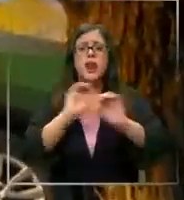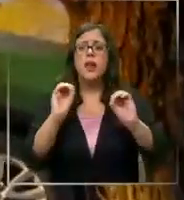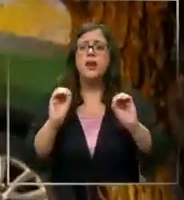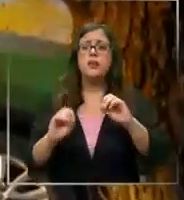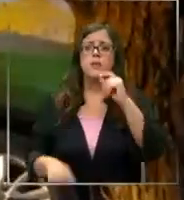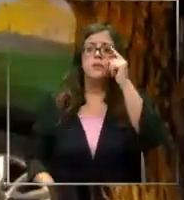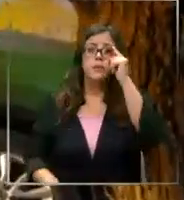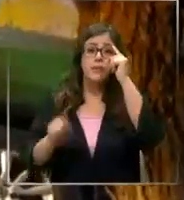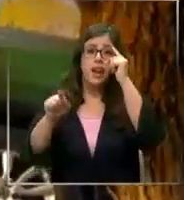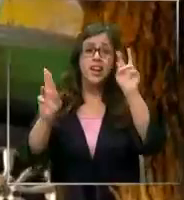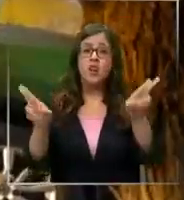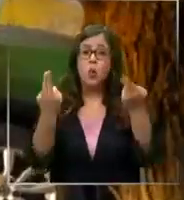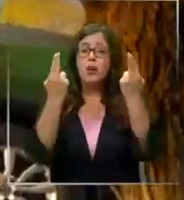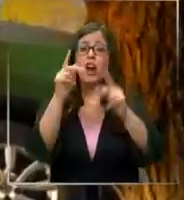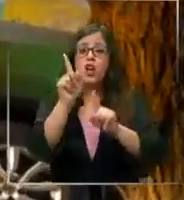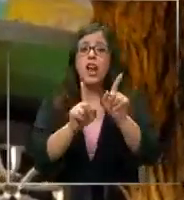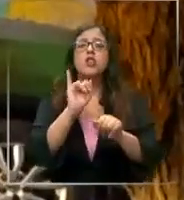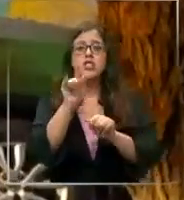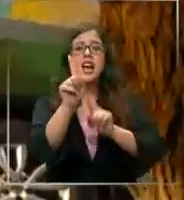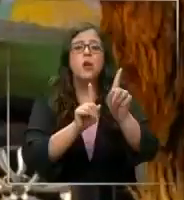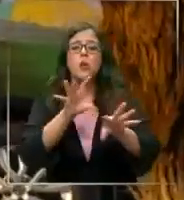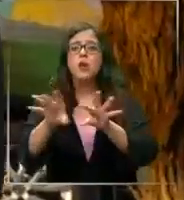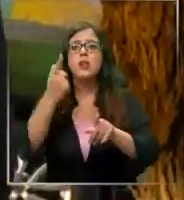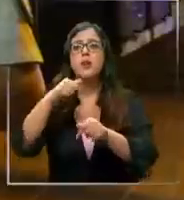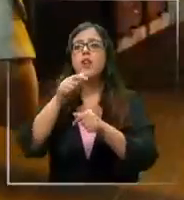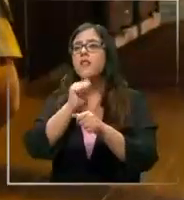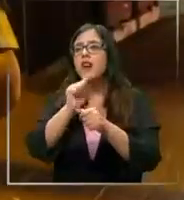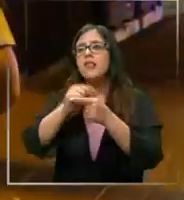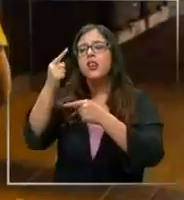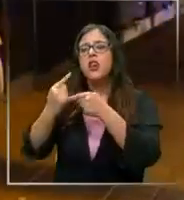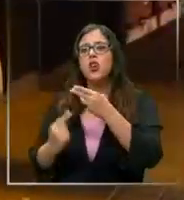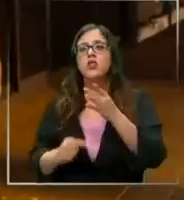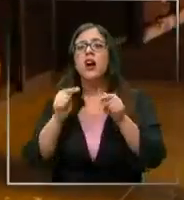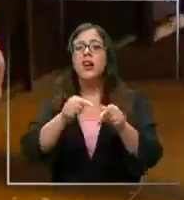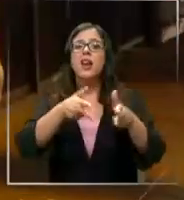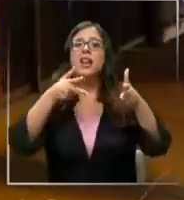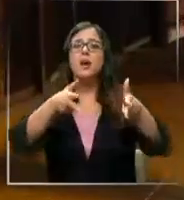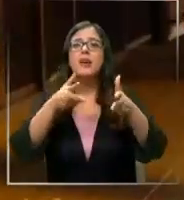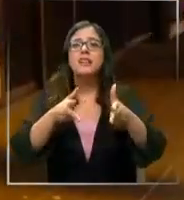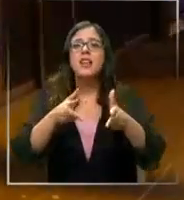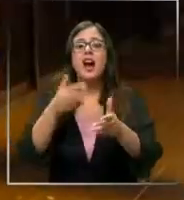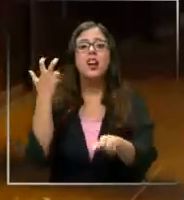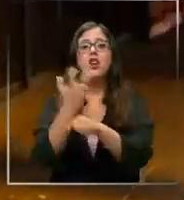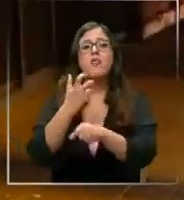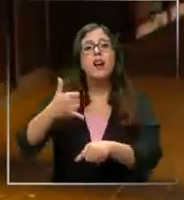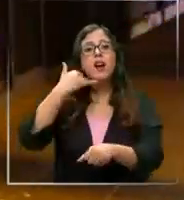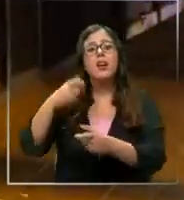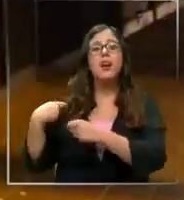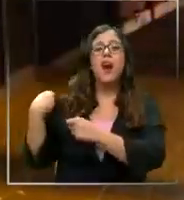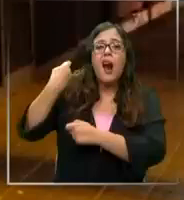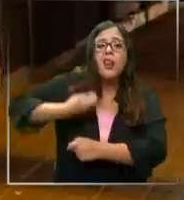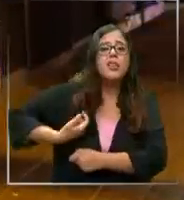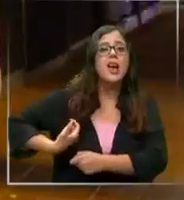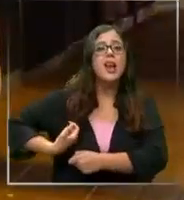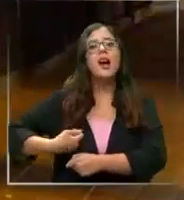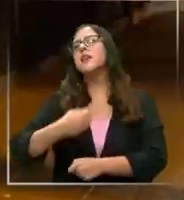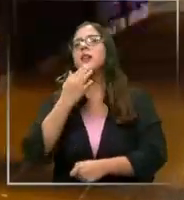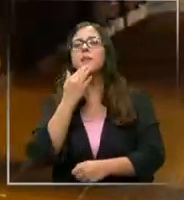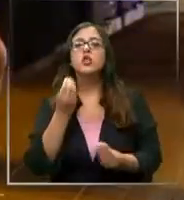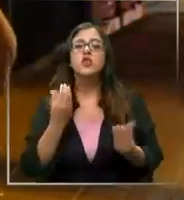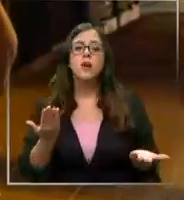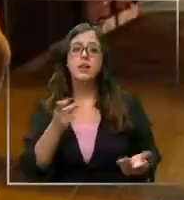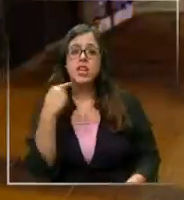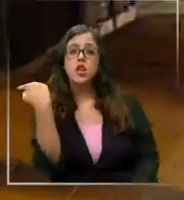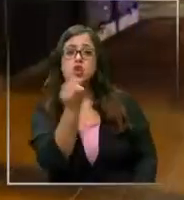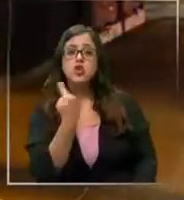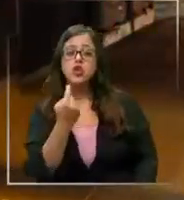sé si recuperaron algo. Un par de cosas, pero faltan otras. La intimidaron y les trajeron teléfonos, carteras. Obviamente